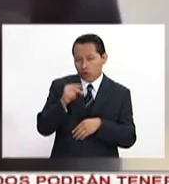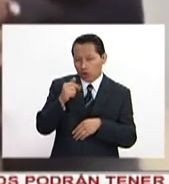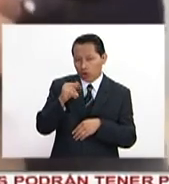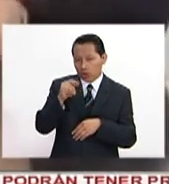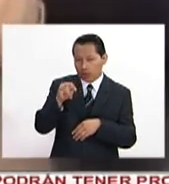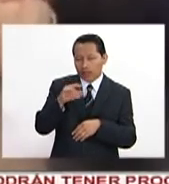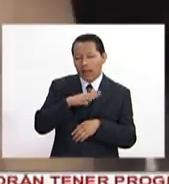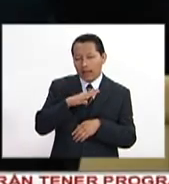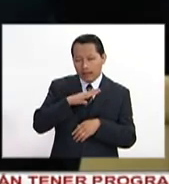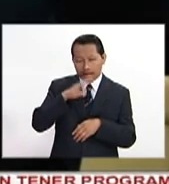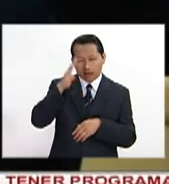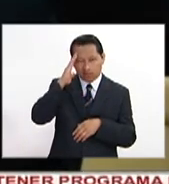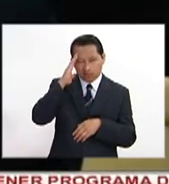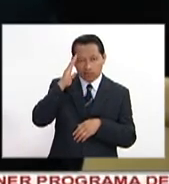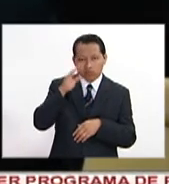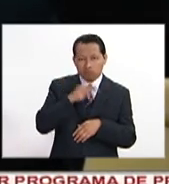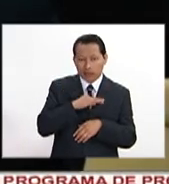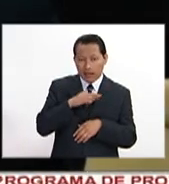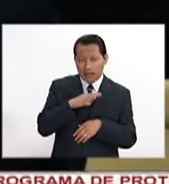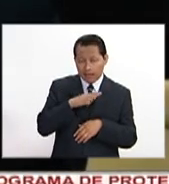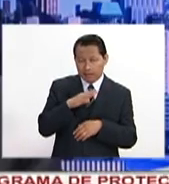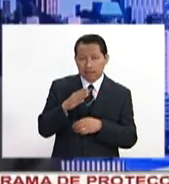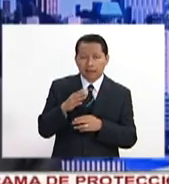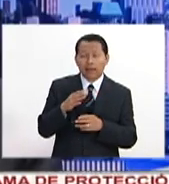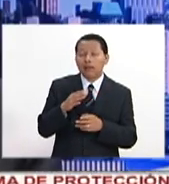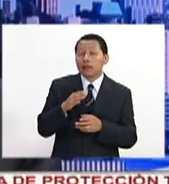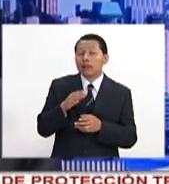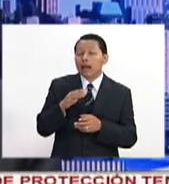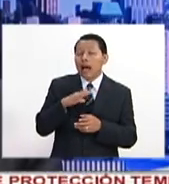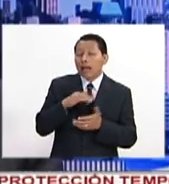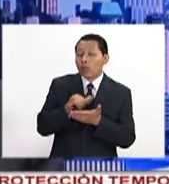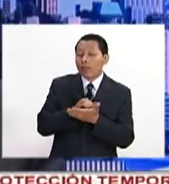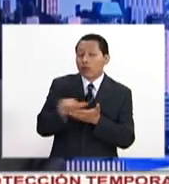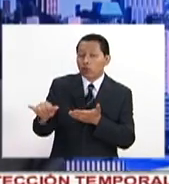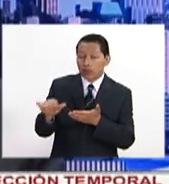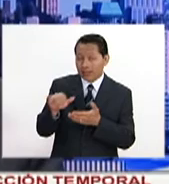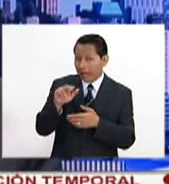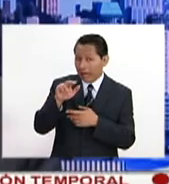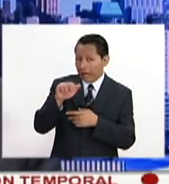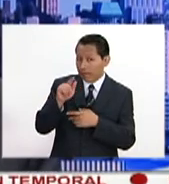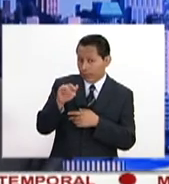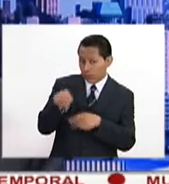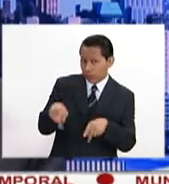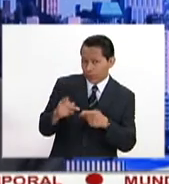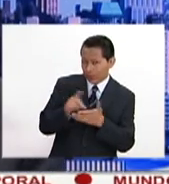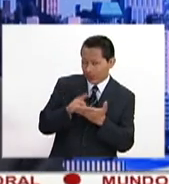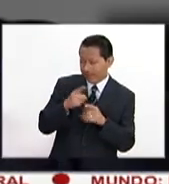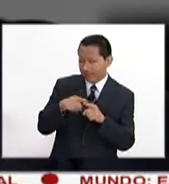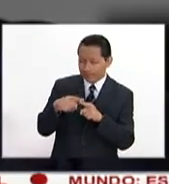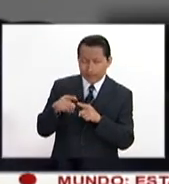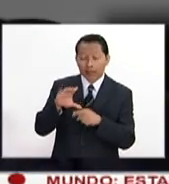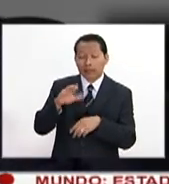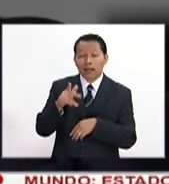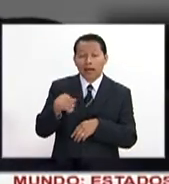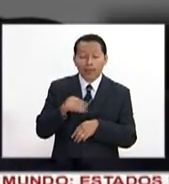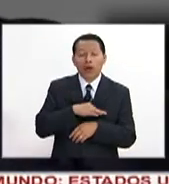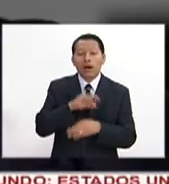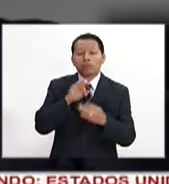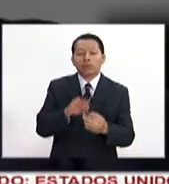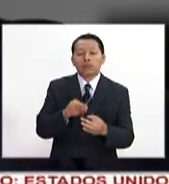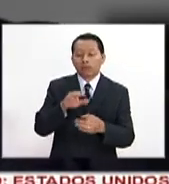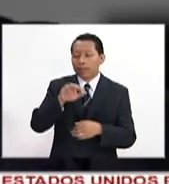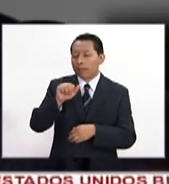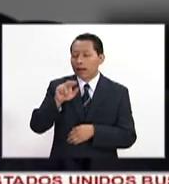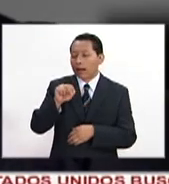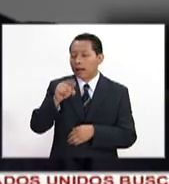Gotti, uno de los capos de la mafia neoyorquina más famosos de la historia. El Chapo va a acudir nuevamente a la Corte de